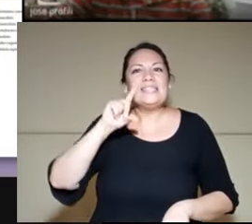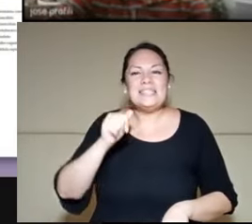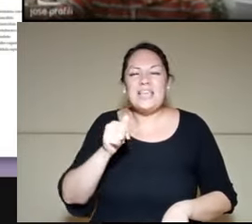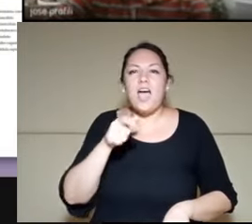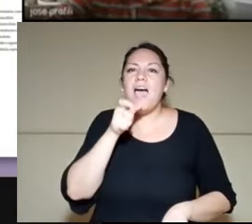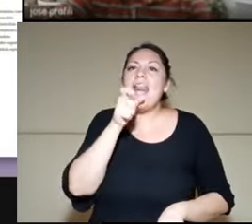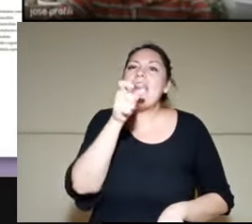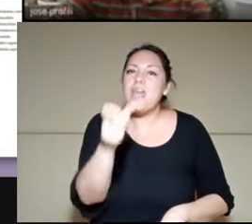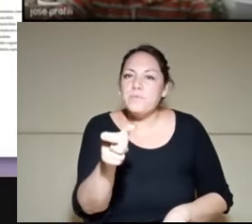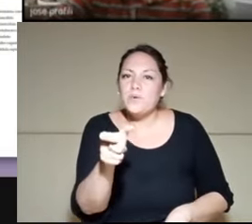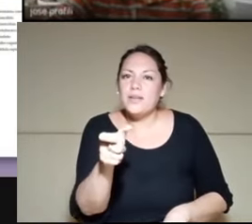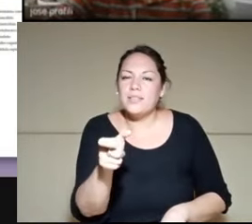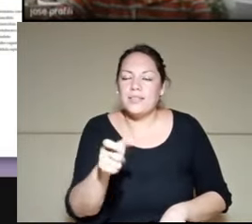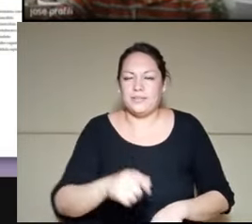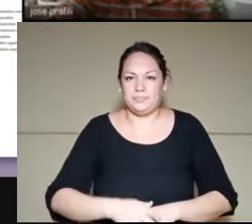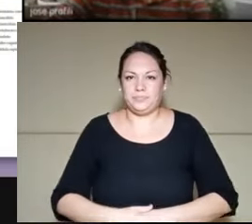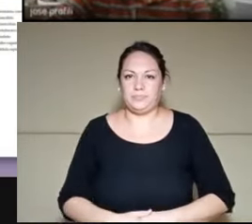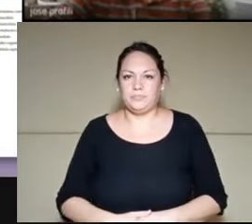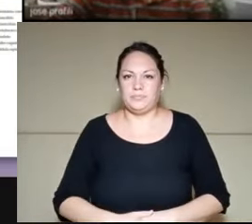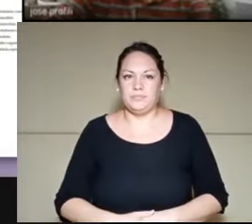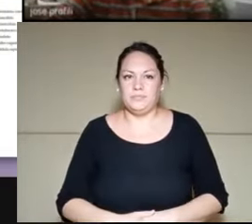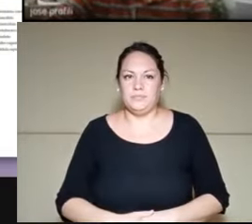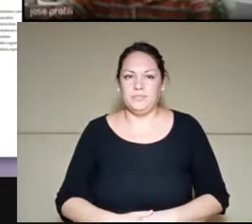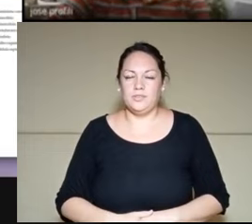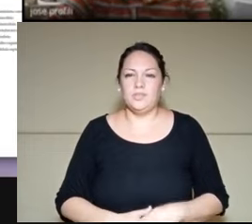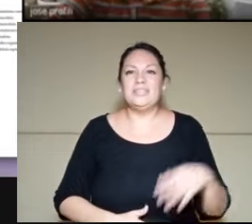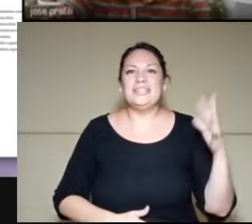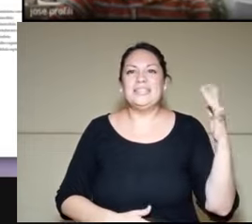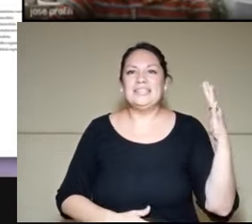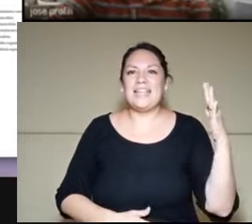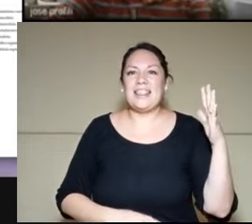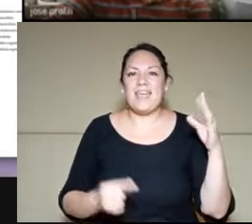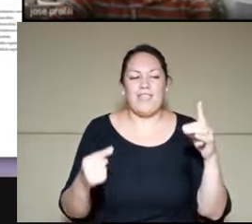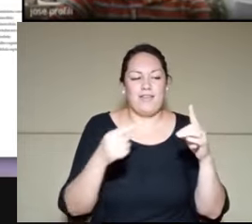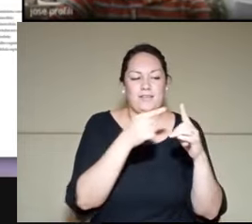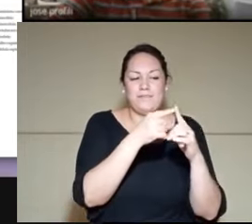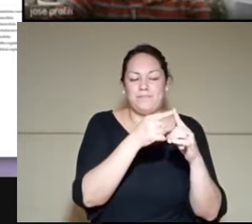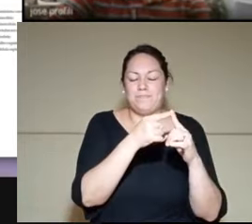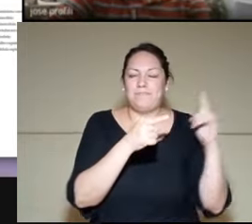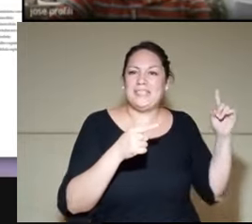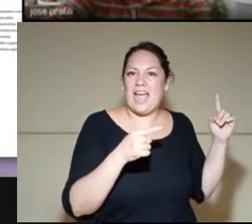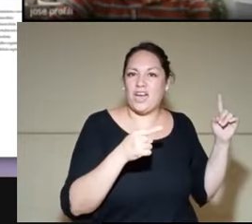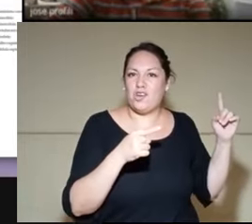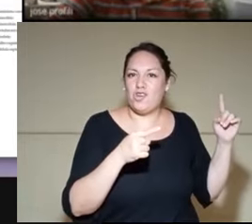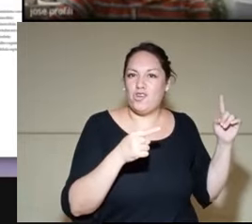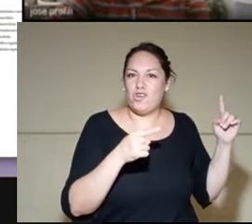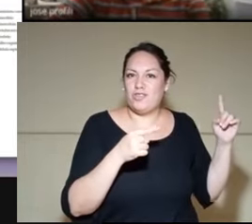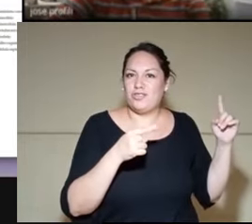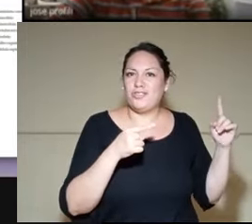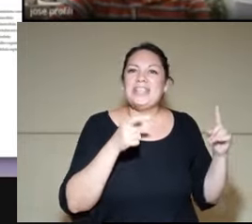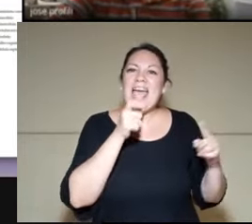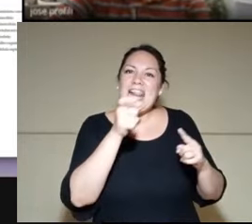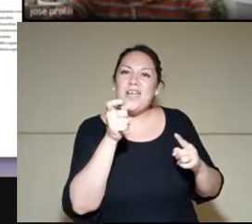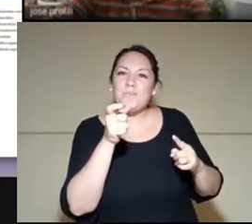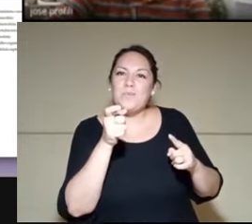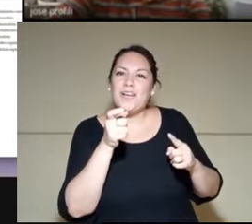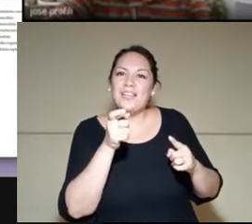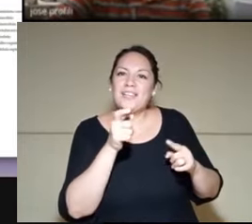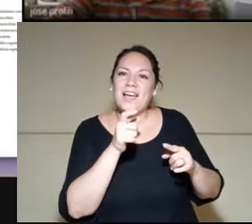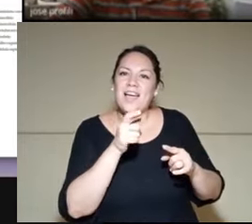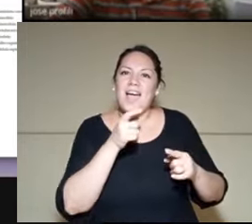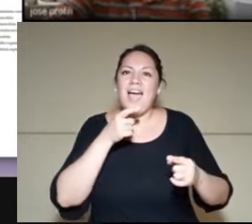decir respuesta. Esa eferencia, entonces, es la respuesta que va a viajar al